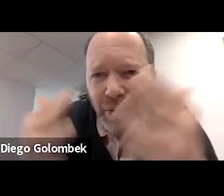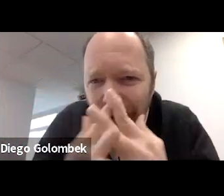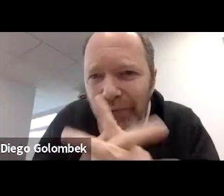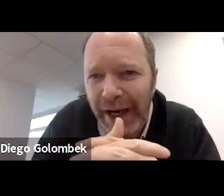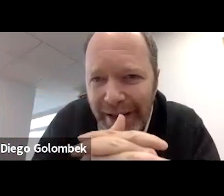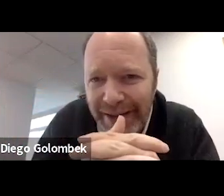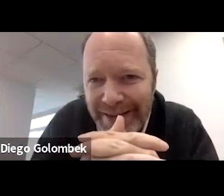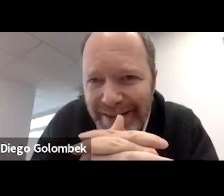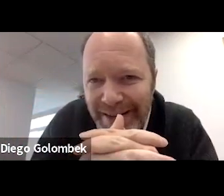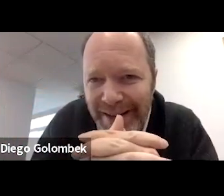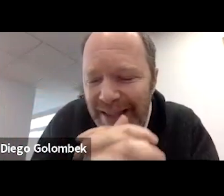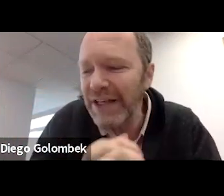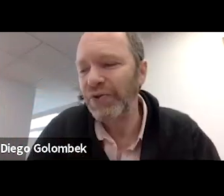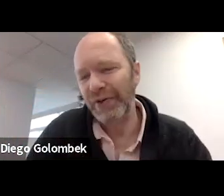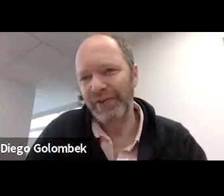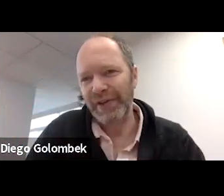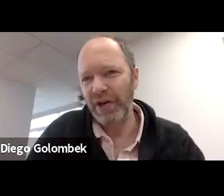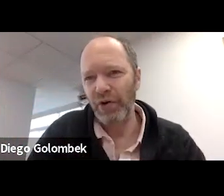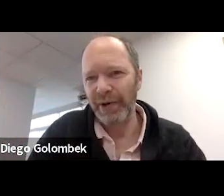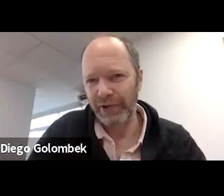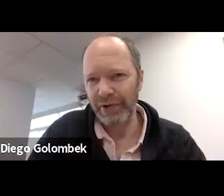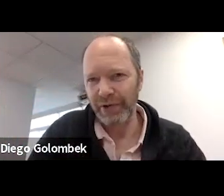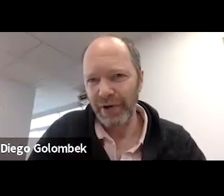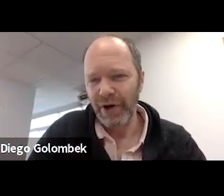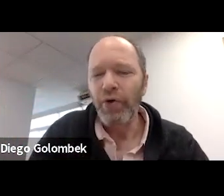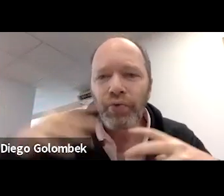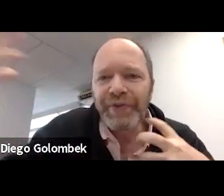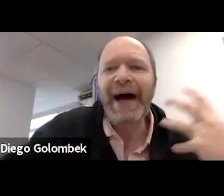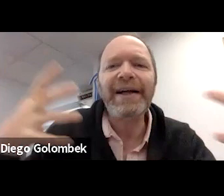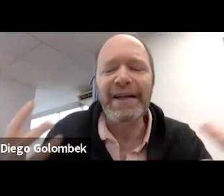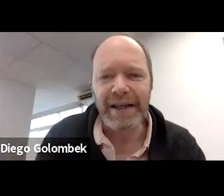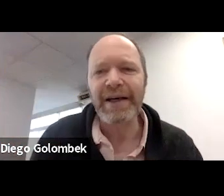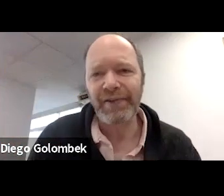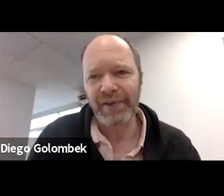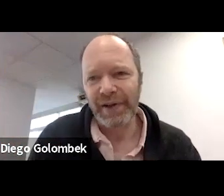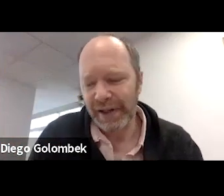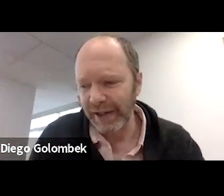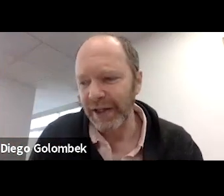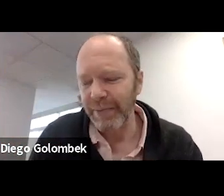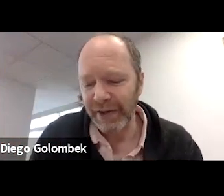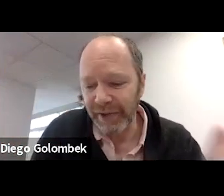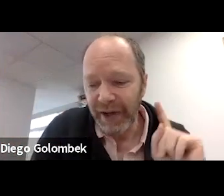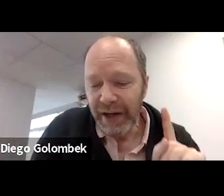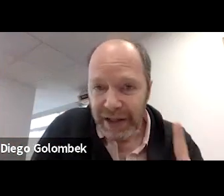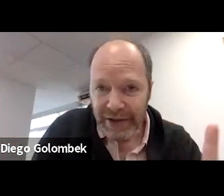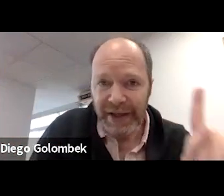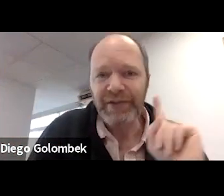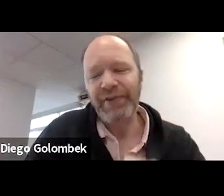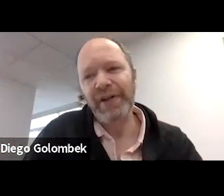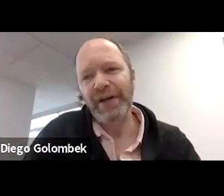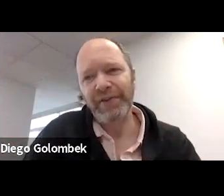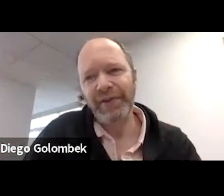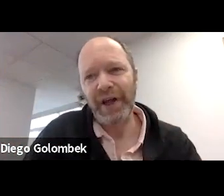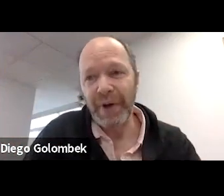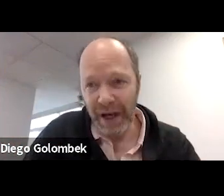nadie se le ocurrió juntarlas. Eso es innovación. Juntar ideas que están dispersas. Y entre